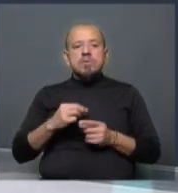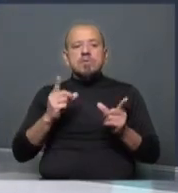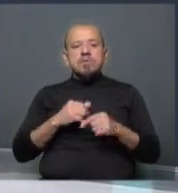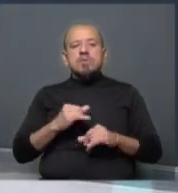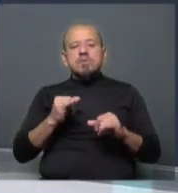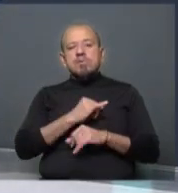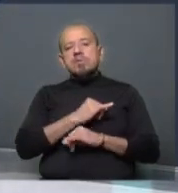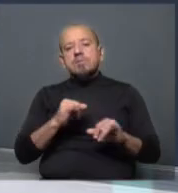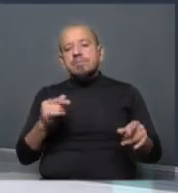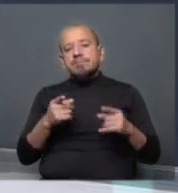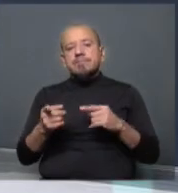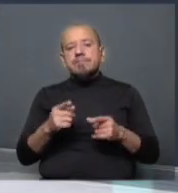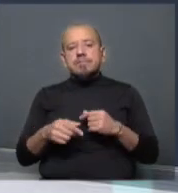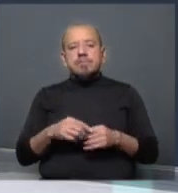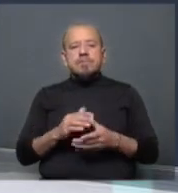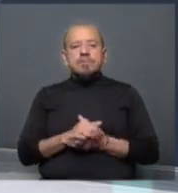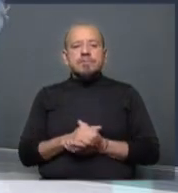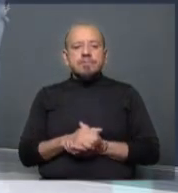momento de escuchar y Está bueno Y es atrapante